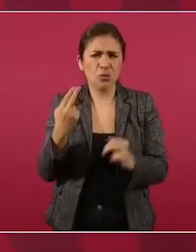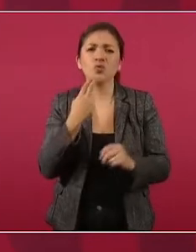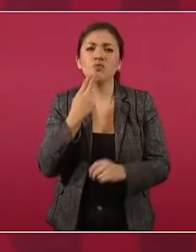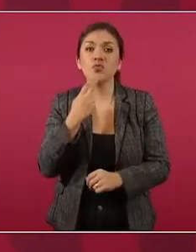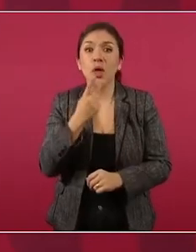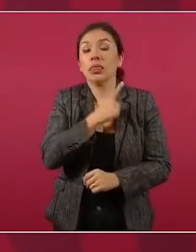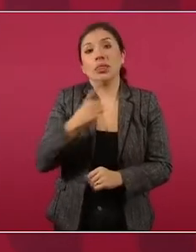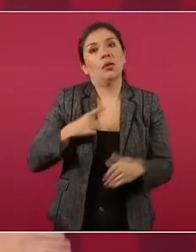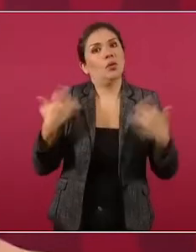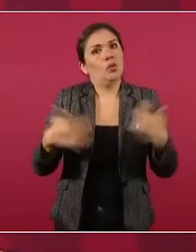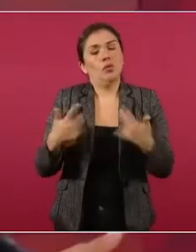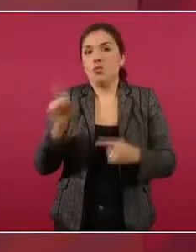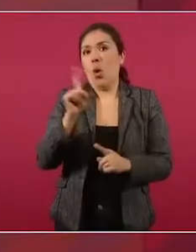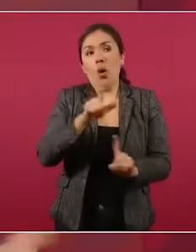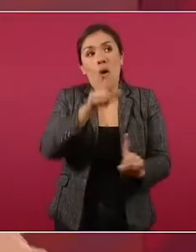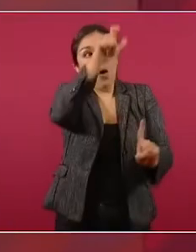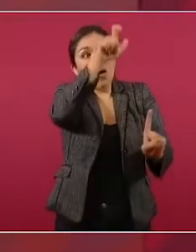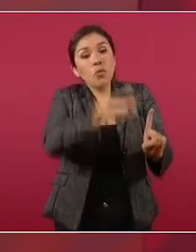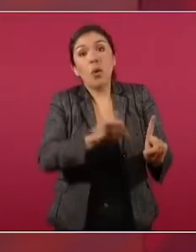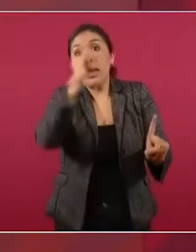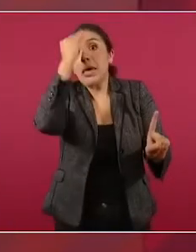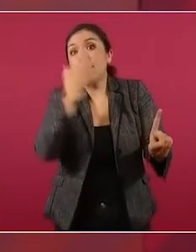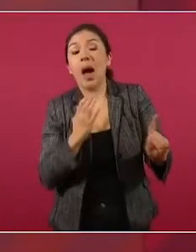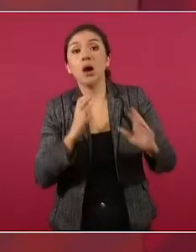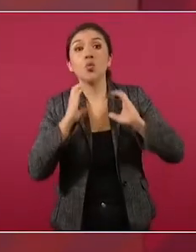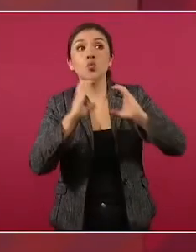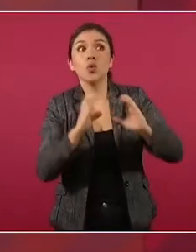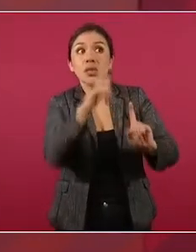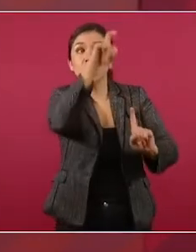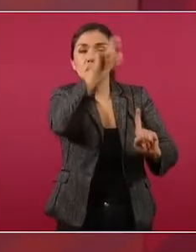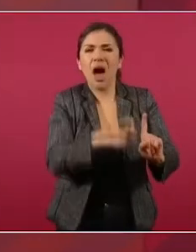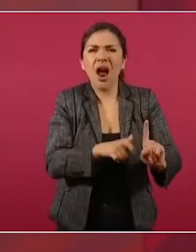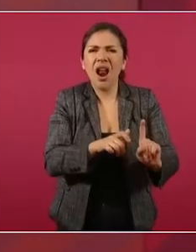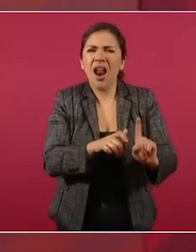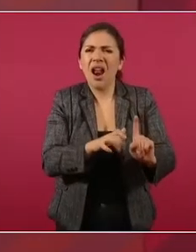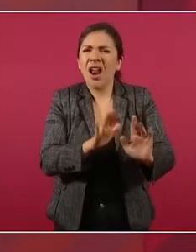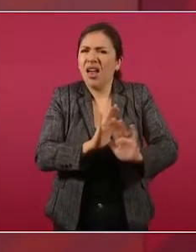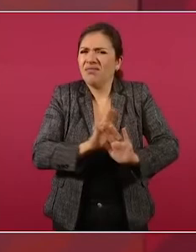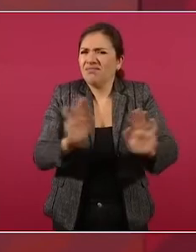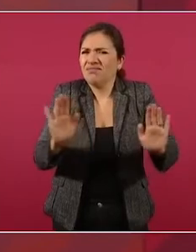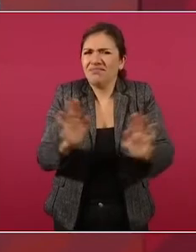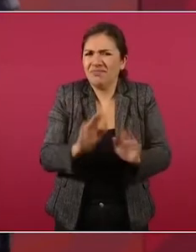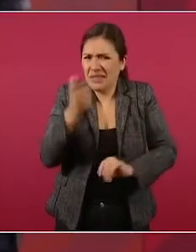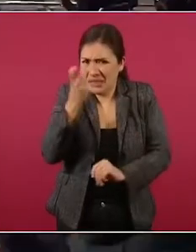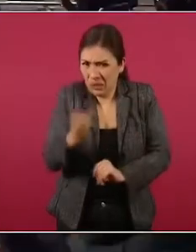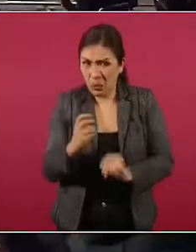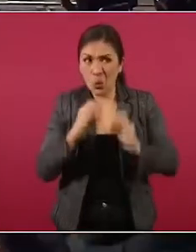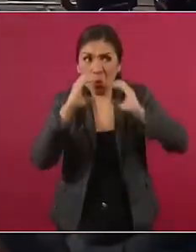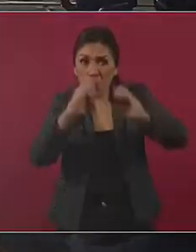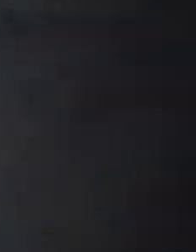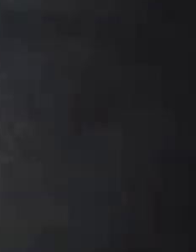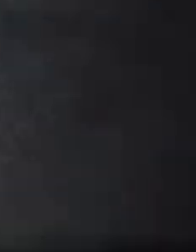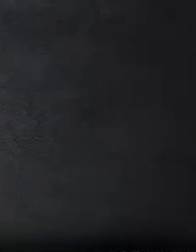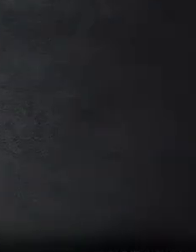Hay que cuidar la institución. No, así no se cuida.